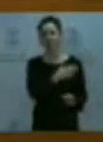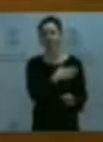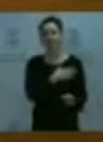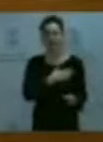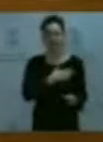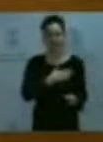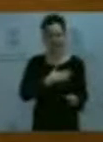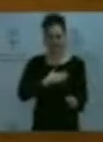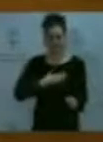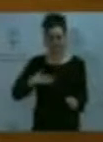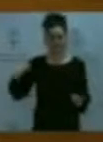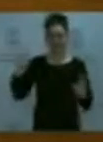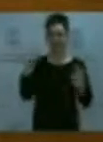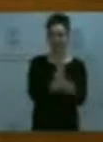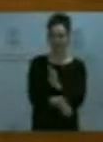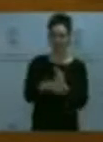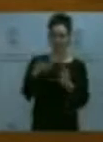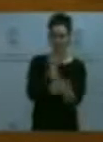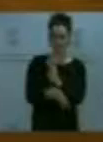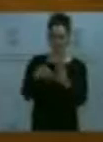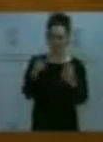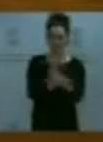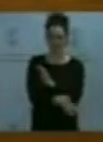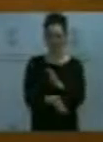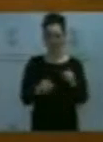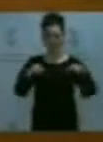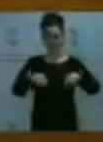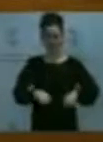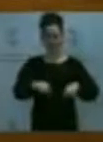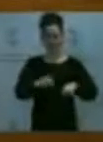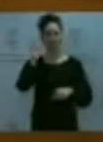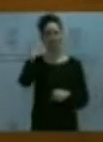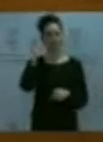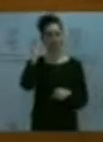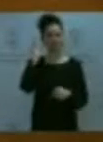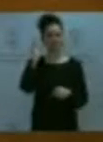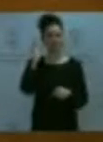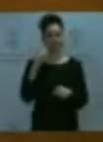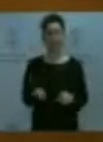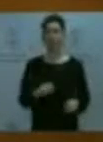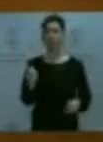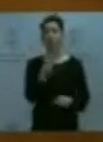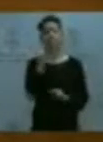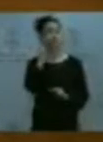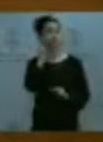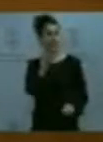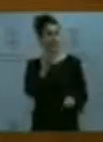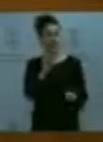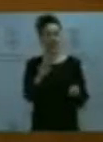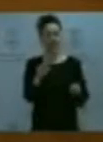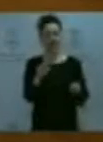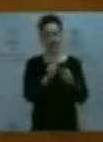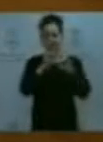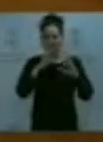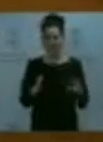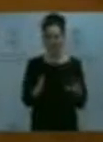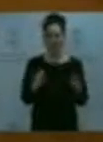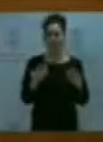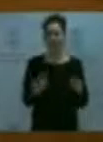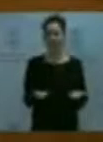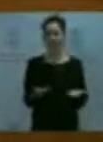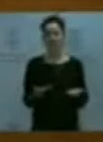en esta exposición. Nos encontramos, como sin duda sus señorías saben y conocen, con un impuesto como